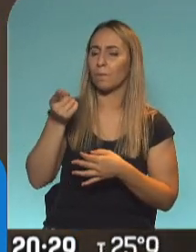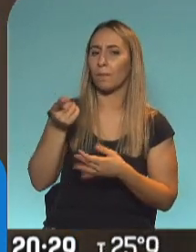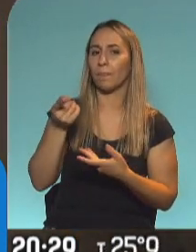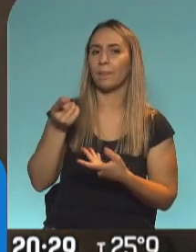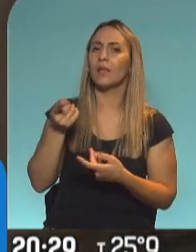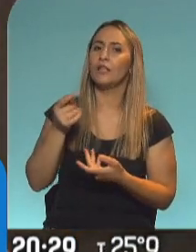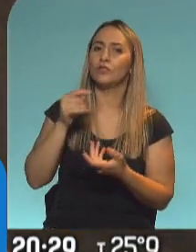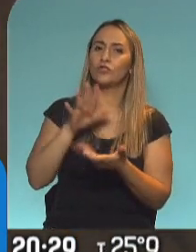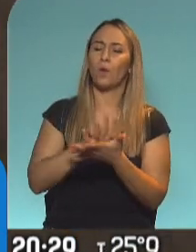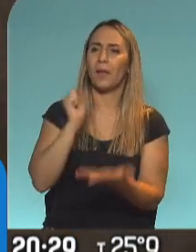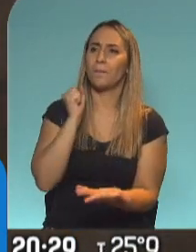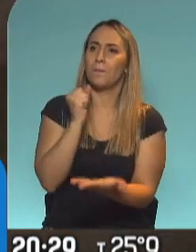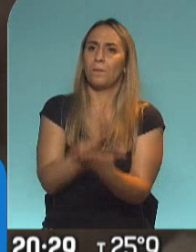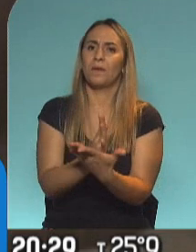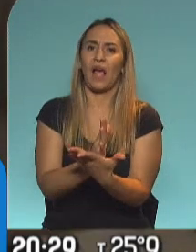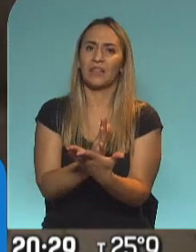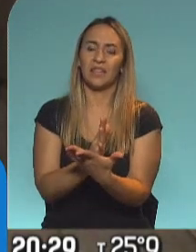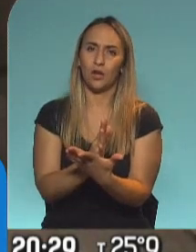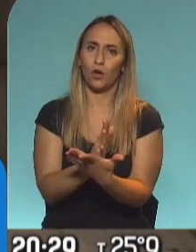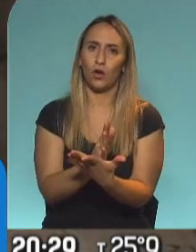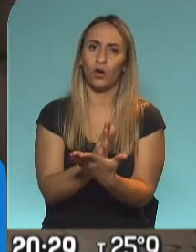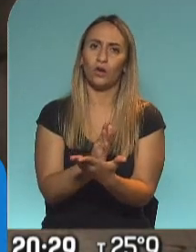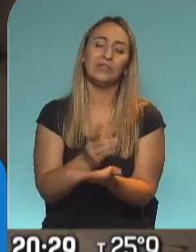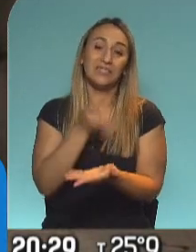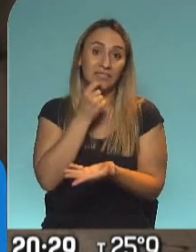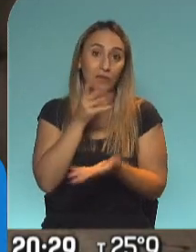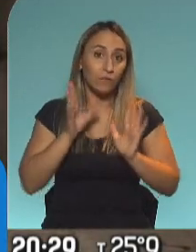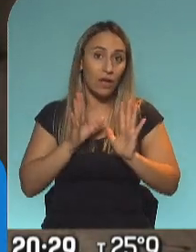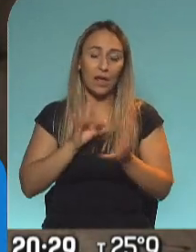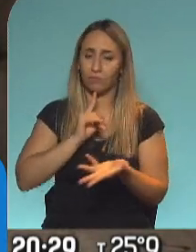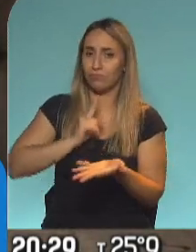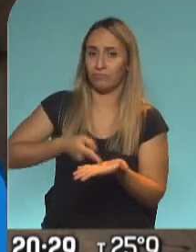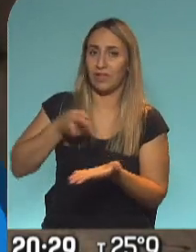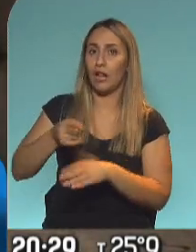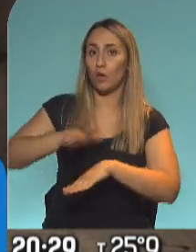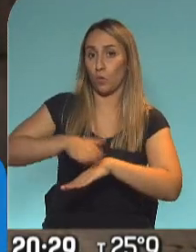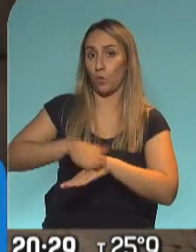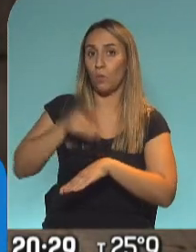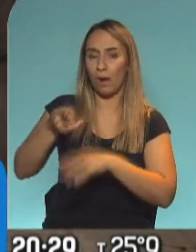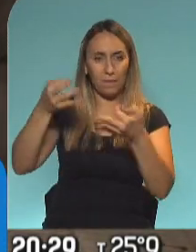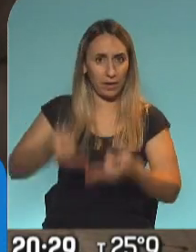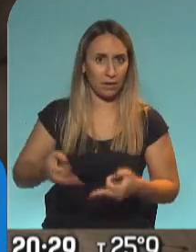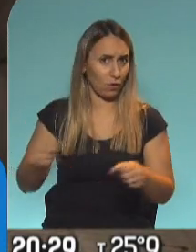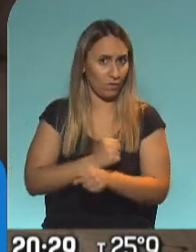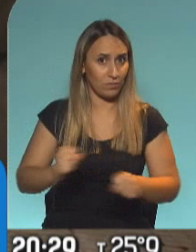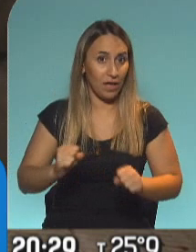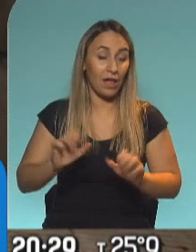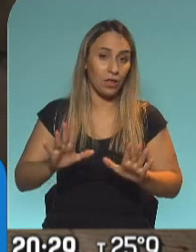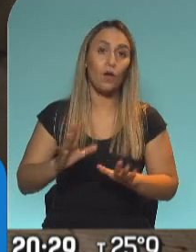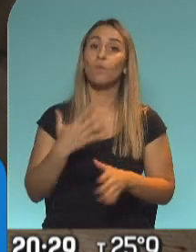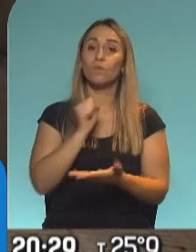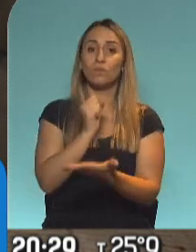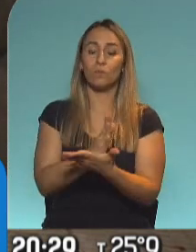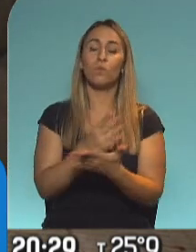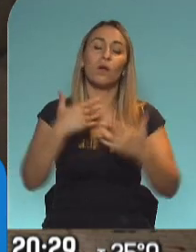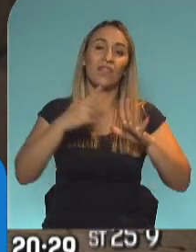hablaba de pena, en el caso de que finalmente se decida que sea culpable. La pena se está hablando, se especula, puede ser de 3 a 6 años,